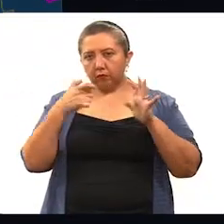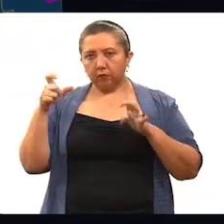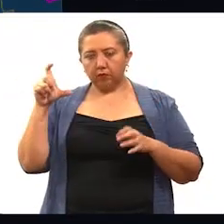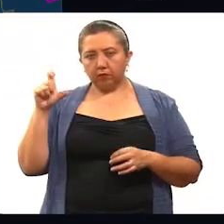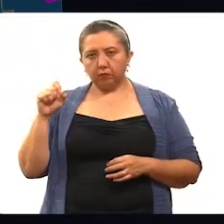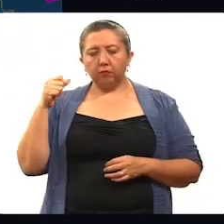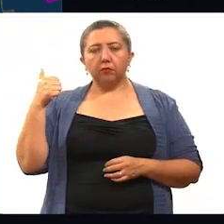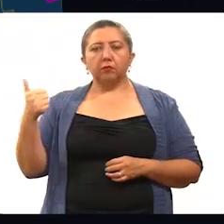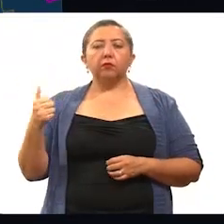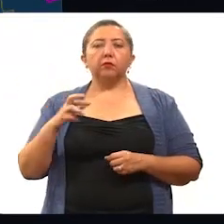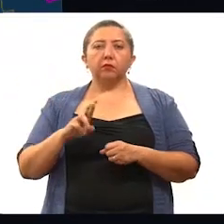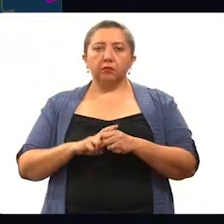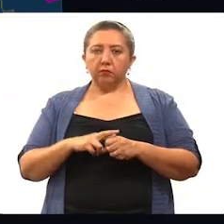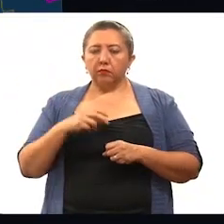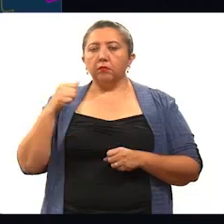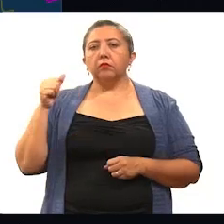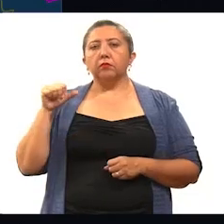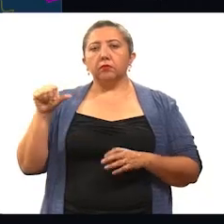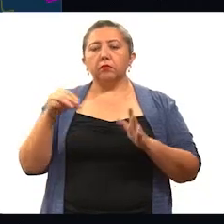10.726 en la zona sur,